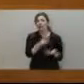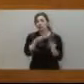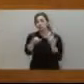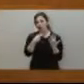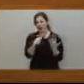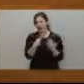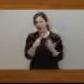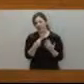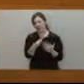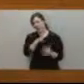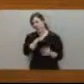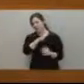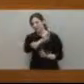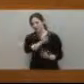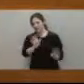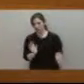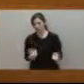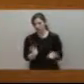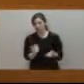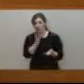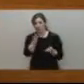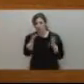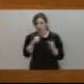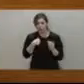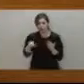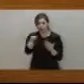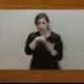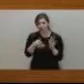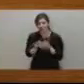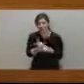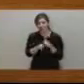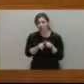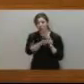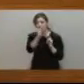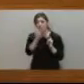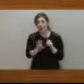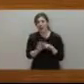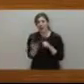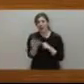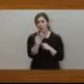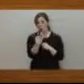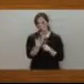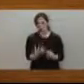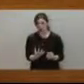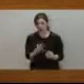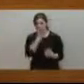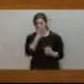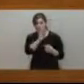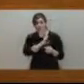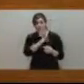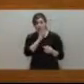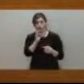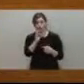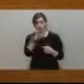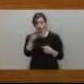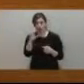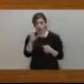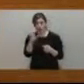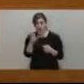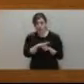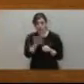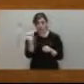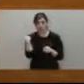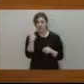transparencia, no, por favor, porque lo que le he leído es de tomadura de pelo. Que el señor Torre me diga en marzo de 2015 que me va a mandar